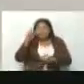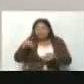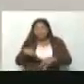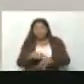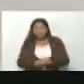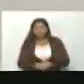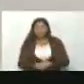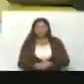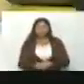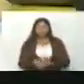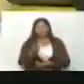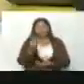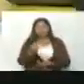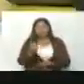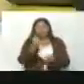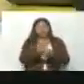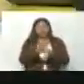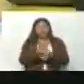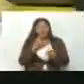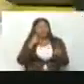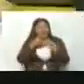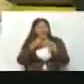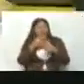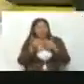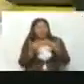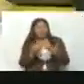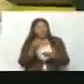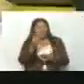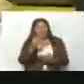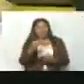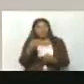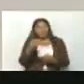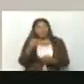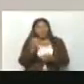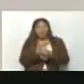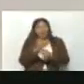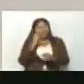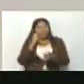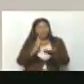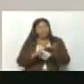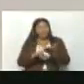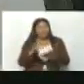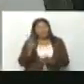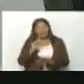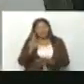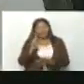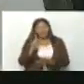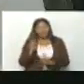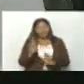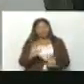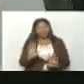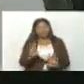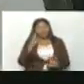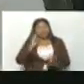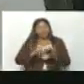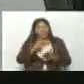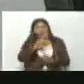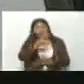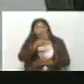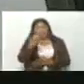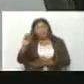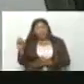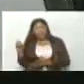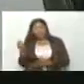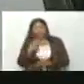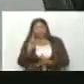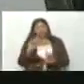ese número de trabajadores a los cuales hacen referencia en esas notas, ¿es un número de trabajadores real? No, es total. Cuando hablan de cerca de 800... es totalmente